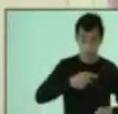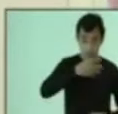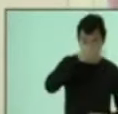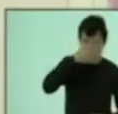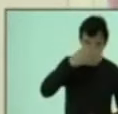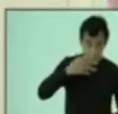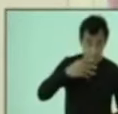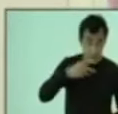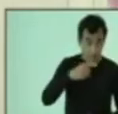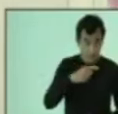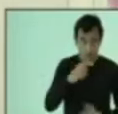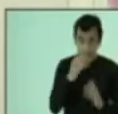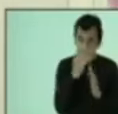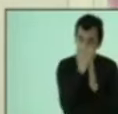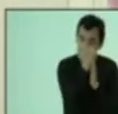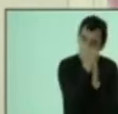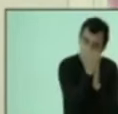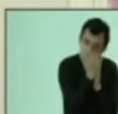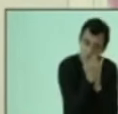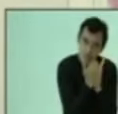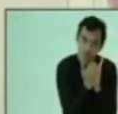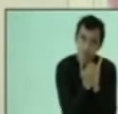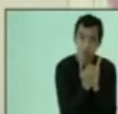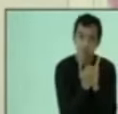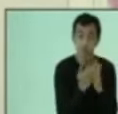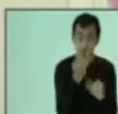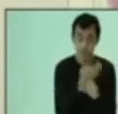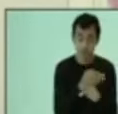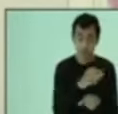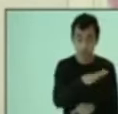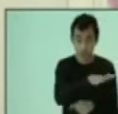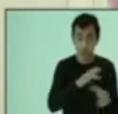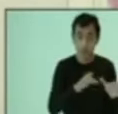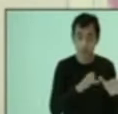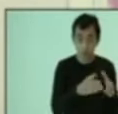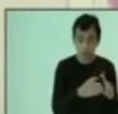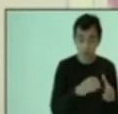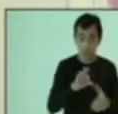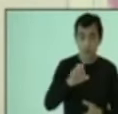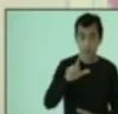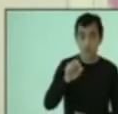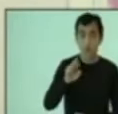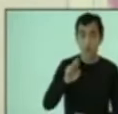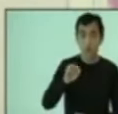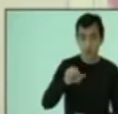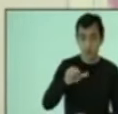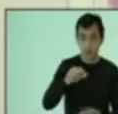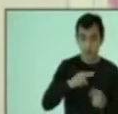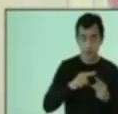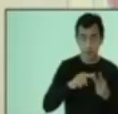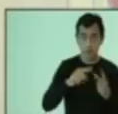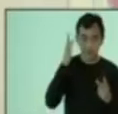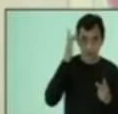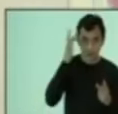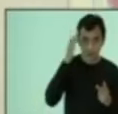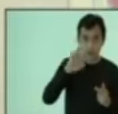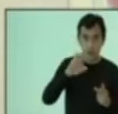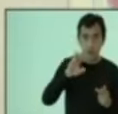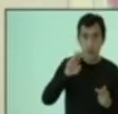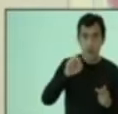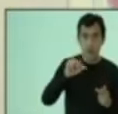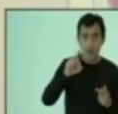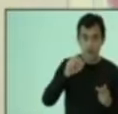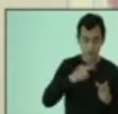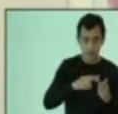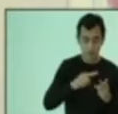la inmigración va a descender. Actualmente las comunidades de la Florida, San Fernando Coapechapa